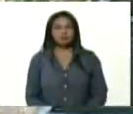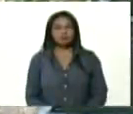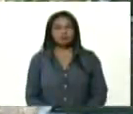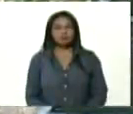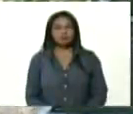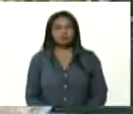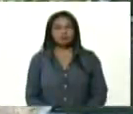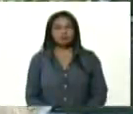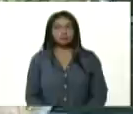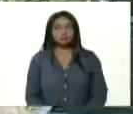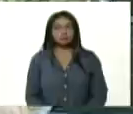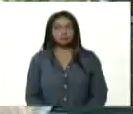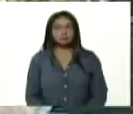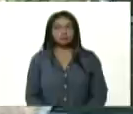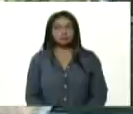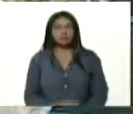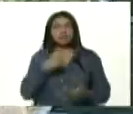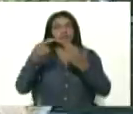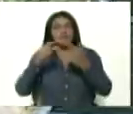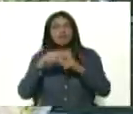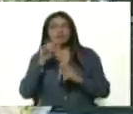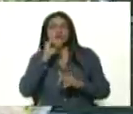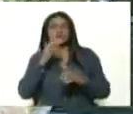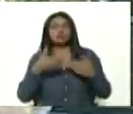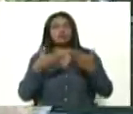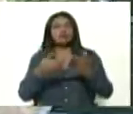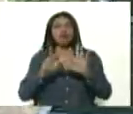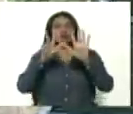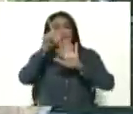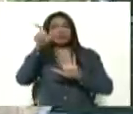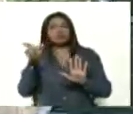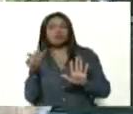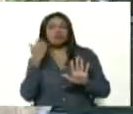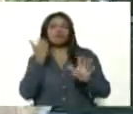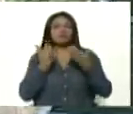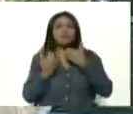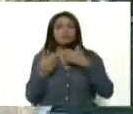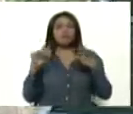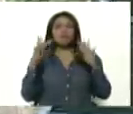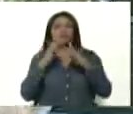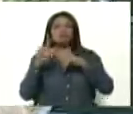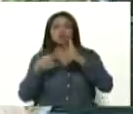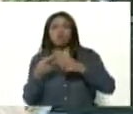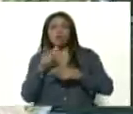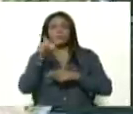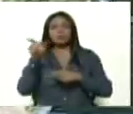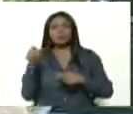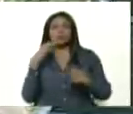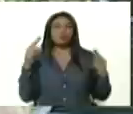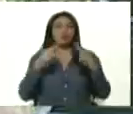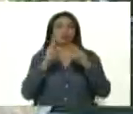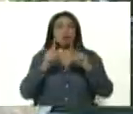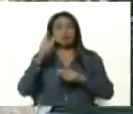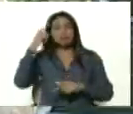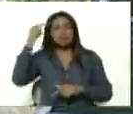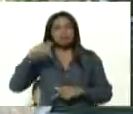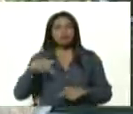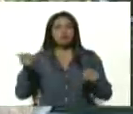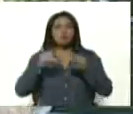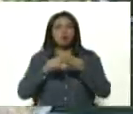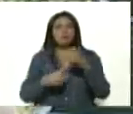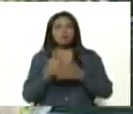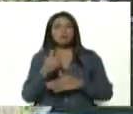vicepresidenta ejecutiva de la República, doctora Delcy Rodríguez. 8 nuevos casos de COVID-19 por contagio domiciliario han aparecido en el día de hoy.